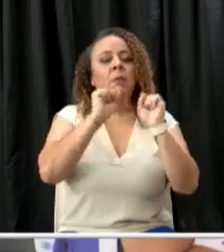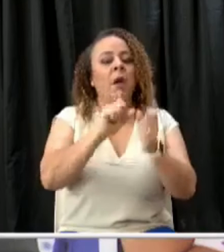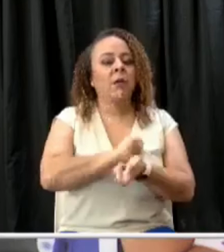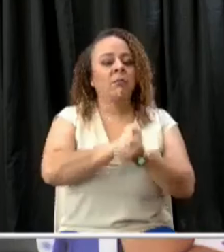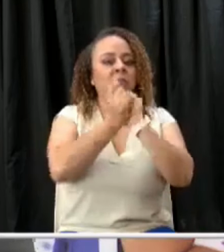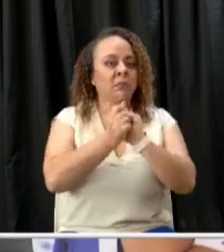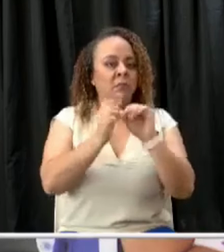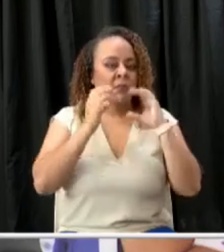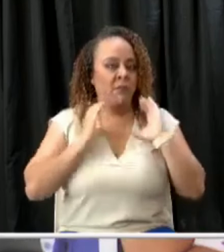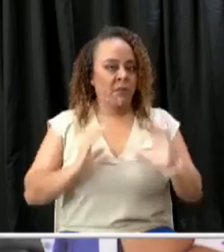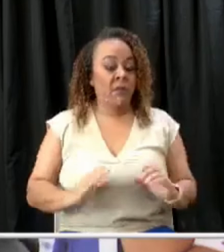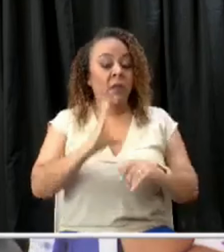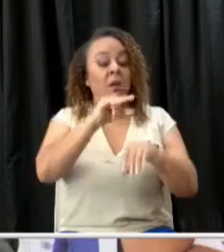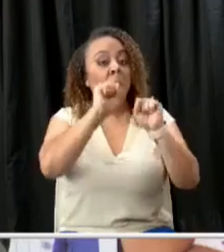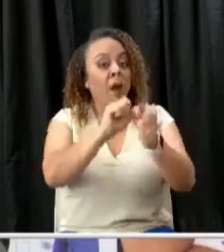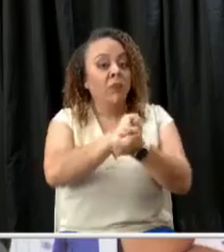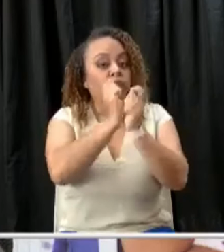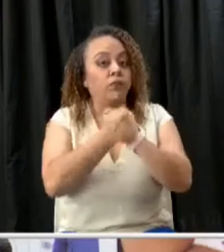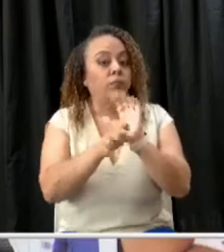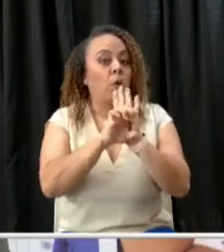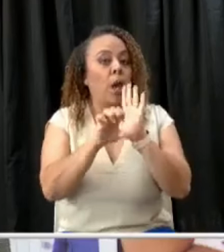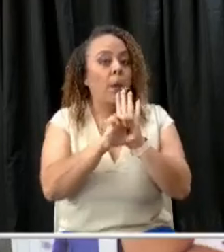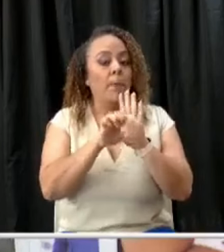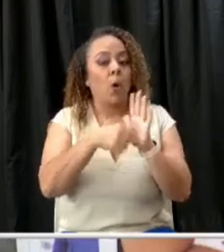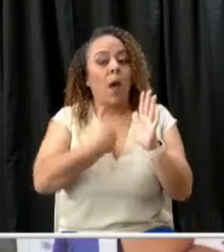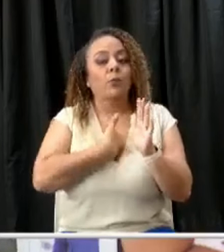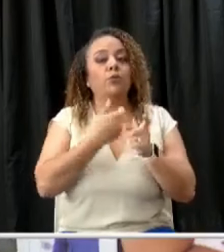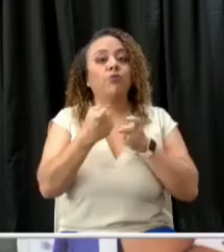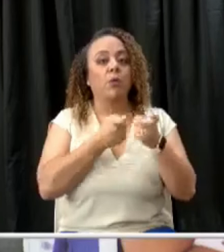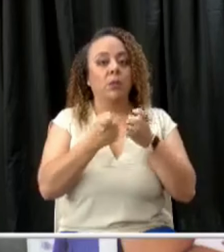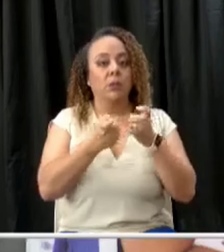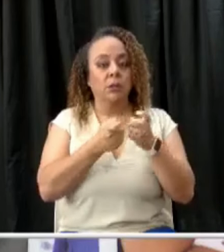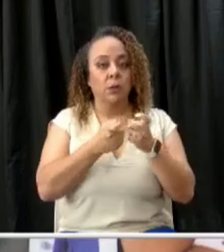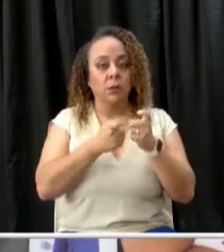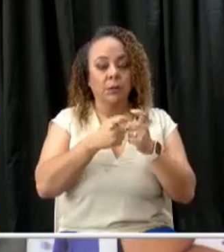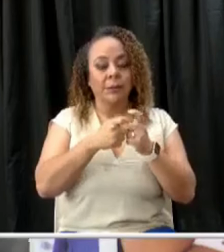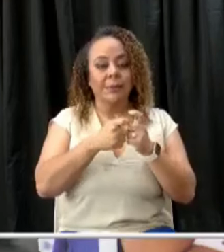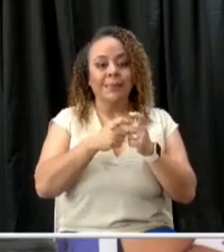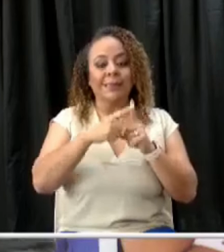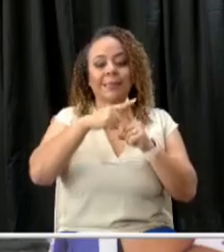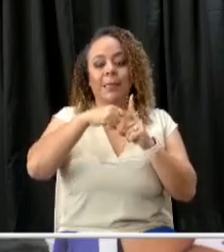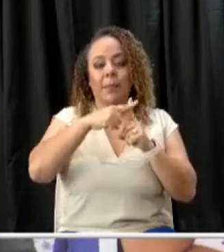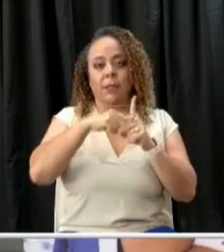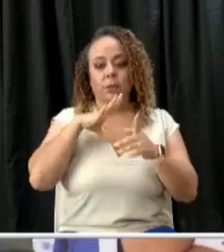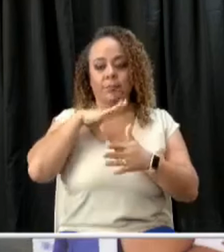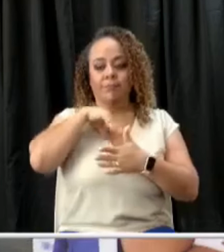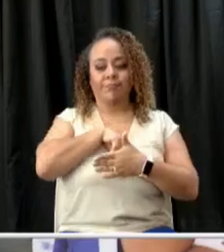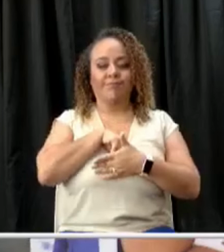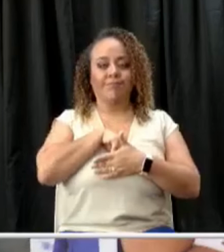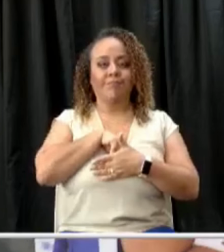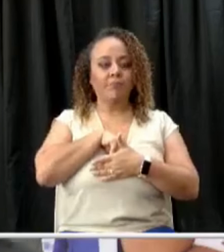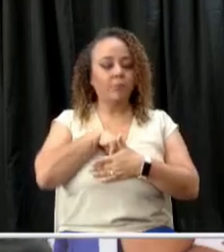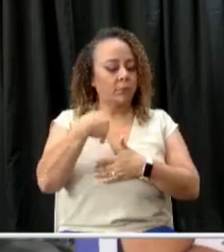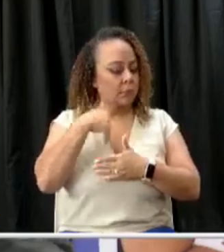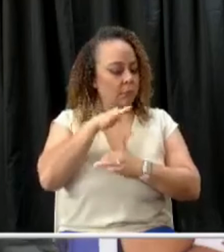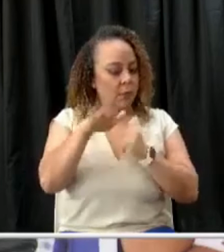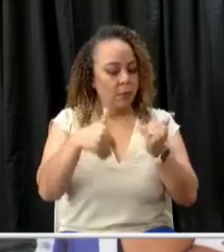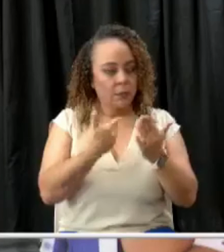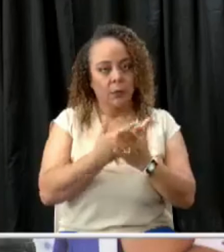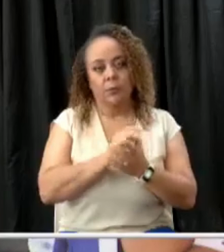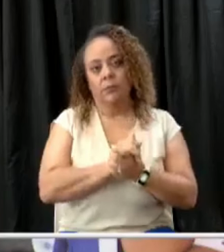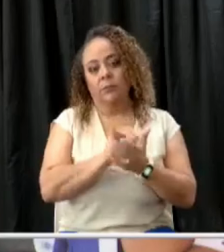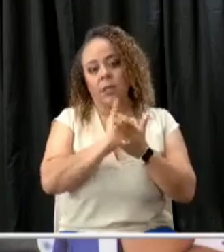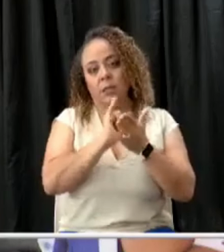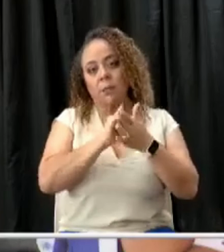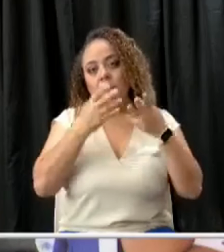alterar el organismo y pueden alterar, por ejemplo, la autorregulación de la temperatura interna que tenemos todos, que son los